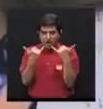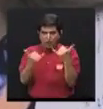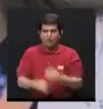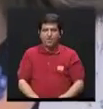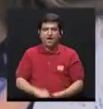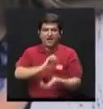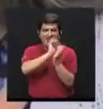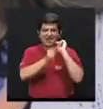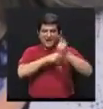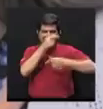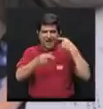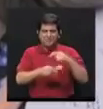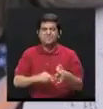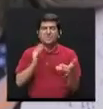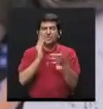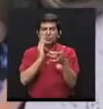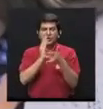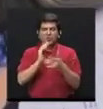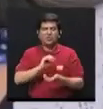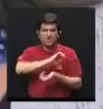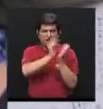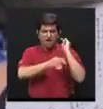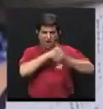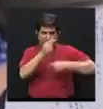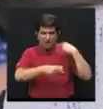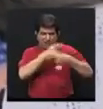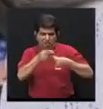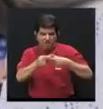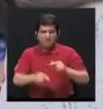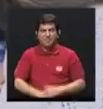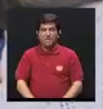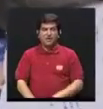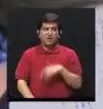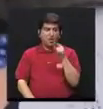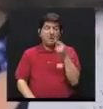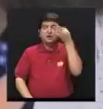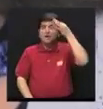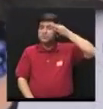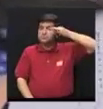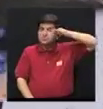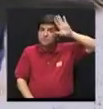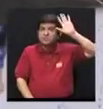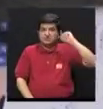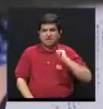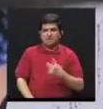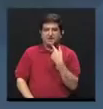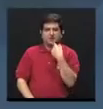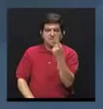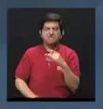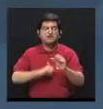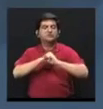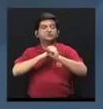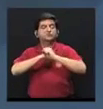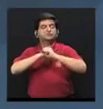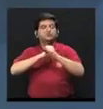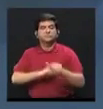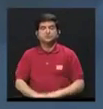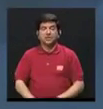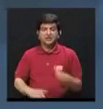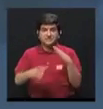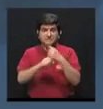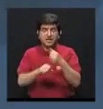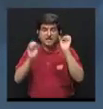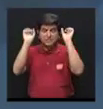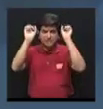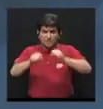La tecnología transgénica, que es una tecnología que se supone, digamos, lo que dice la propaganda es que se hace para lograr